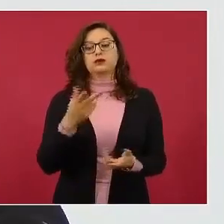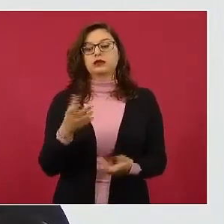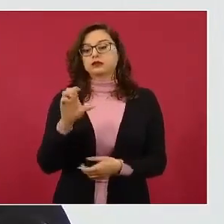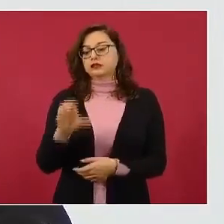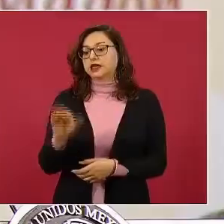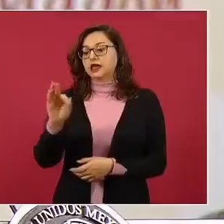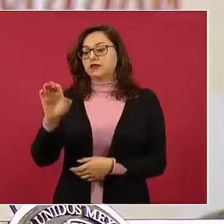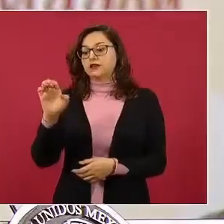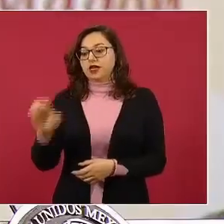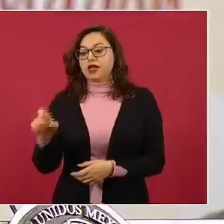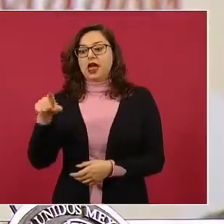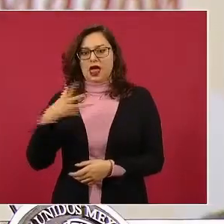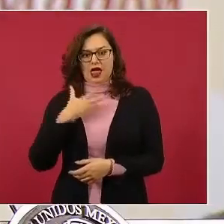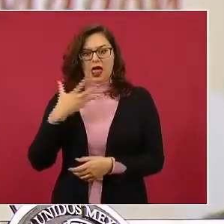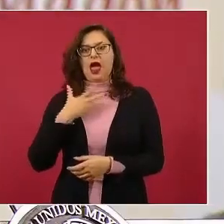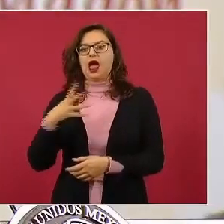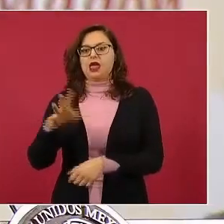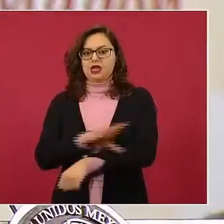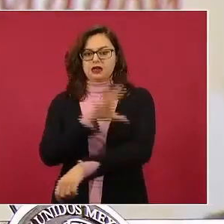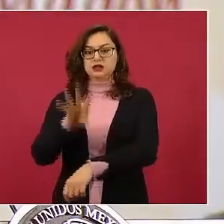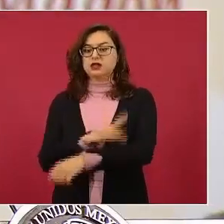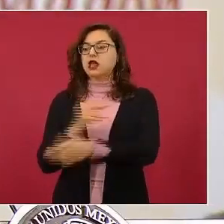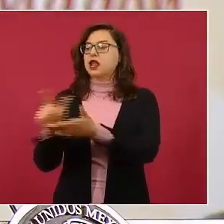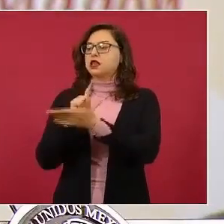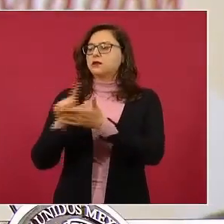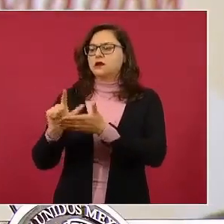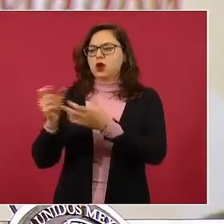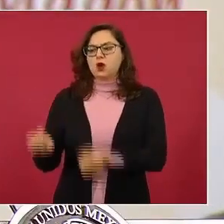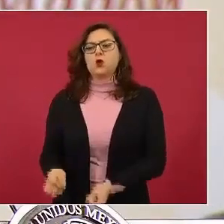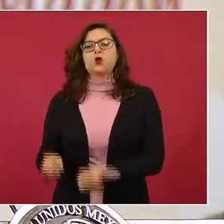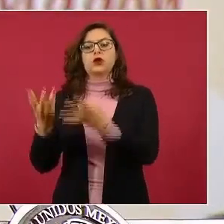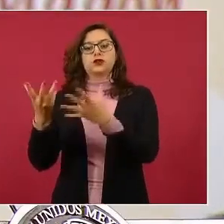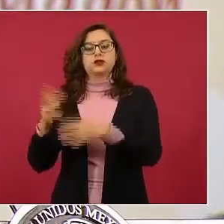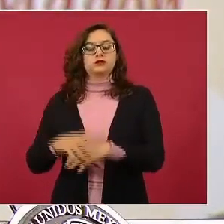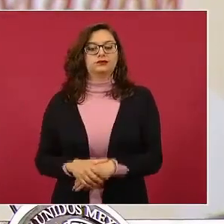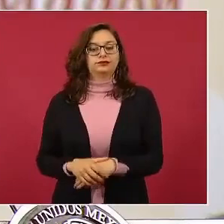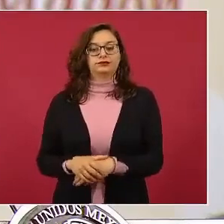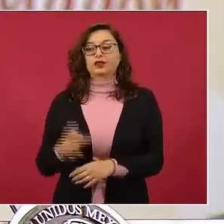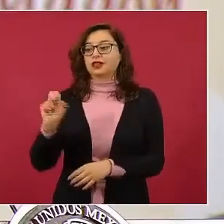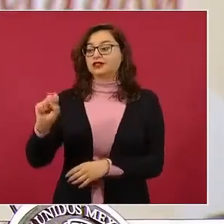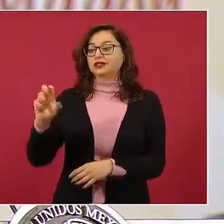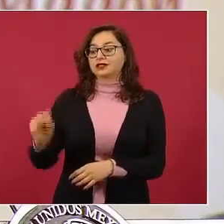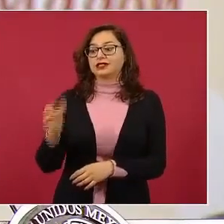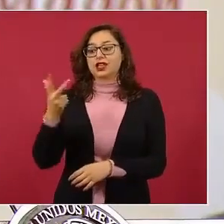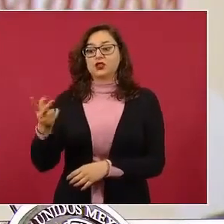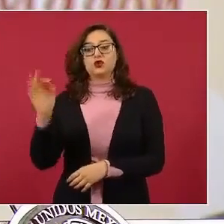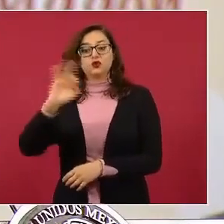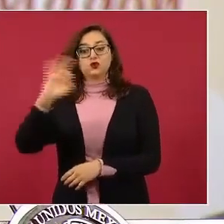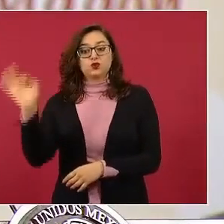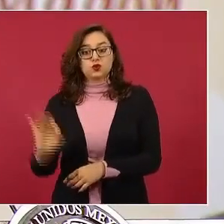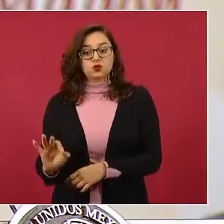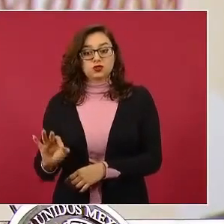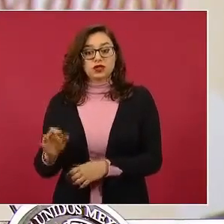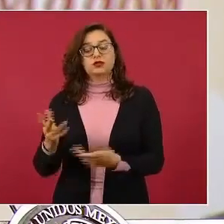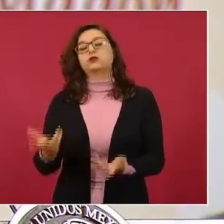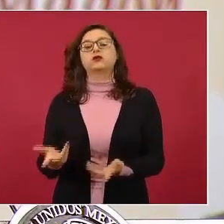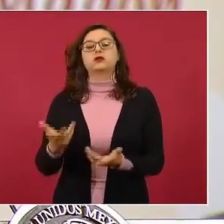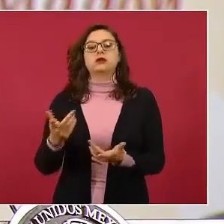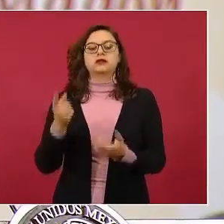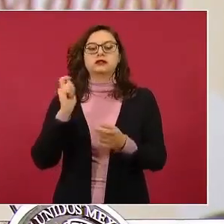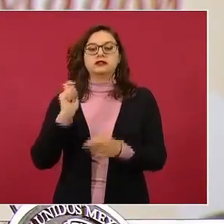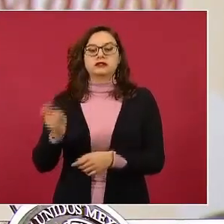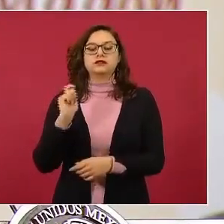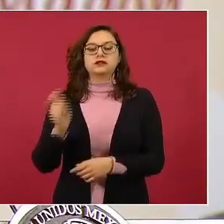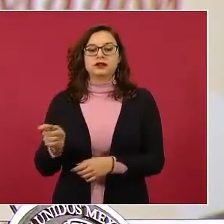limpias de su parque de generación. Hablamos, entre comillas, del 62% de combustibles fósiles.